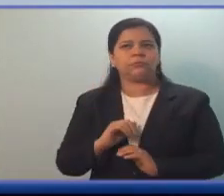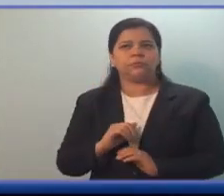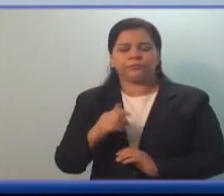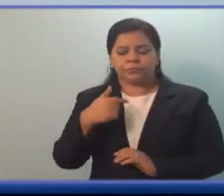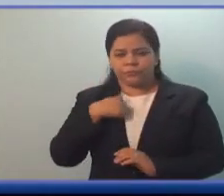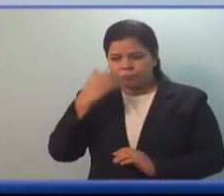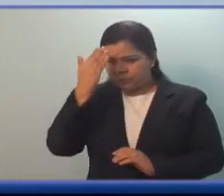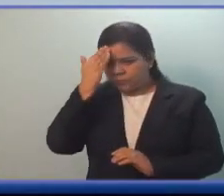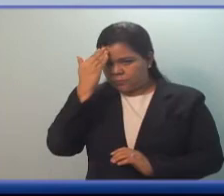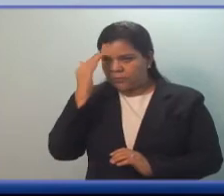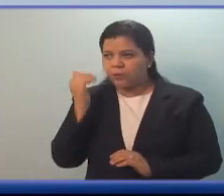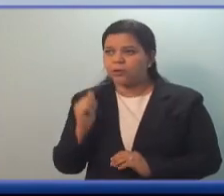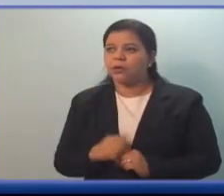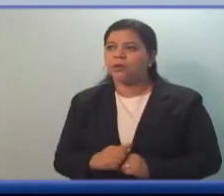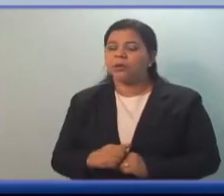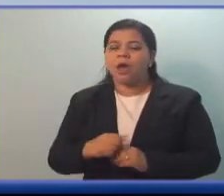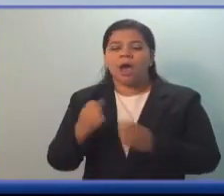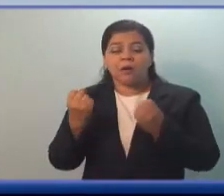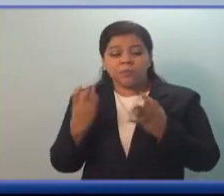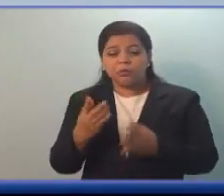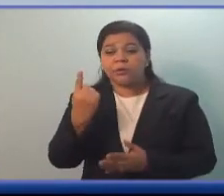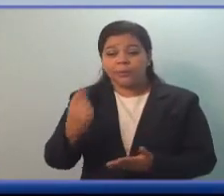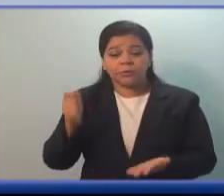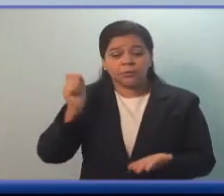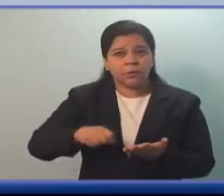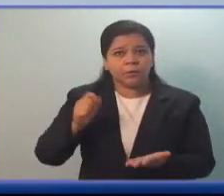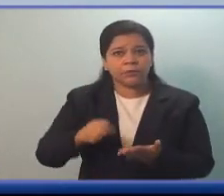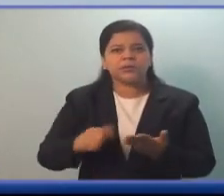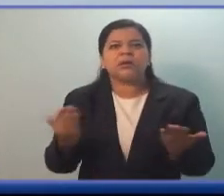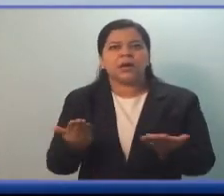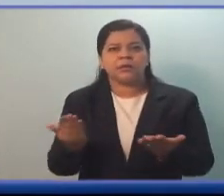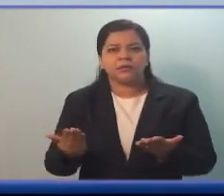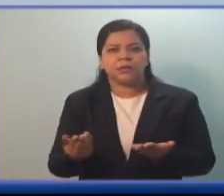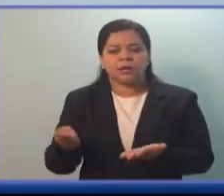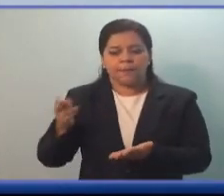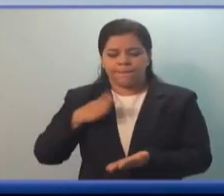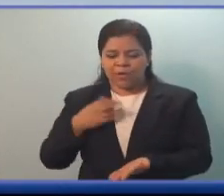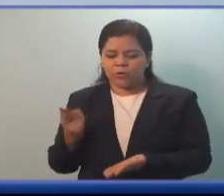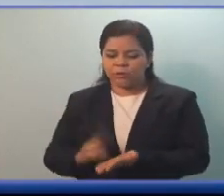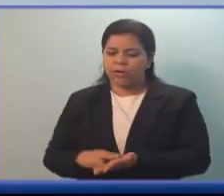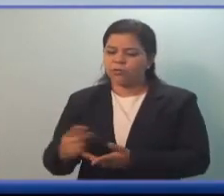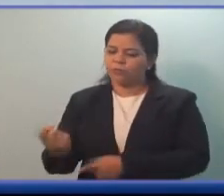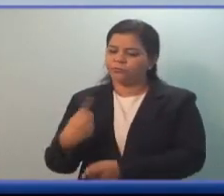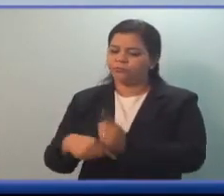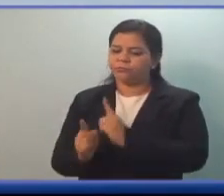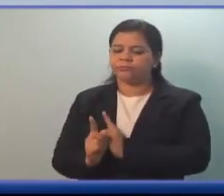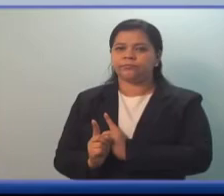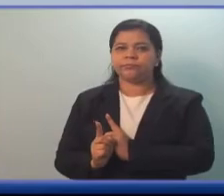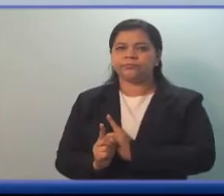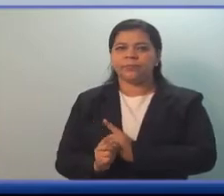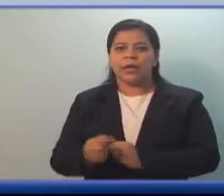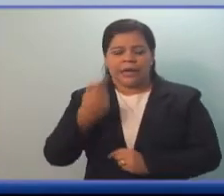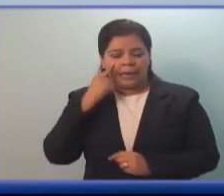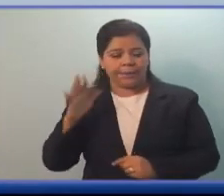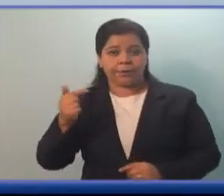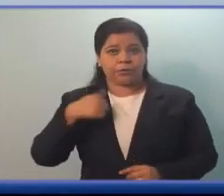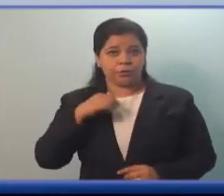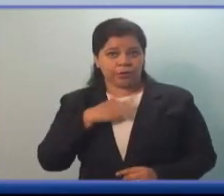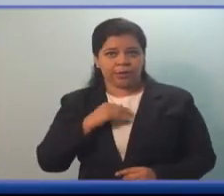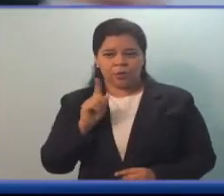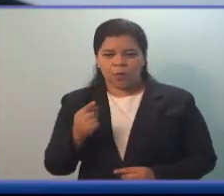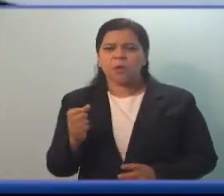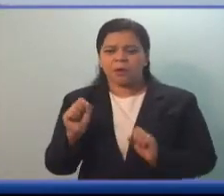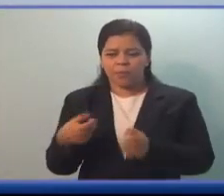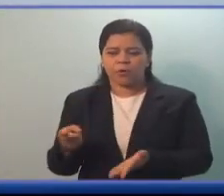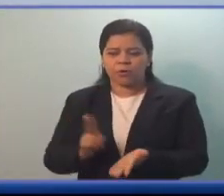audiencia pública, que hay muchos jueces que intercambian las plazas, así de claro. O sea, yo tengo una plaza vacante, le